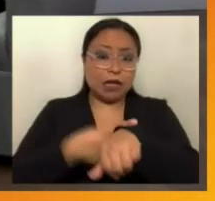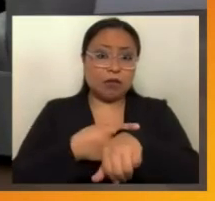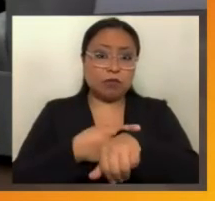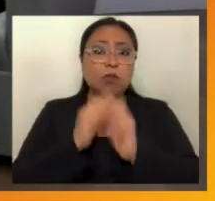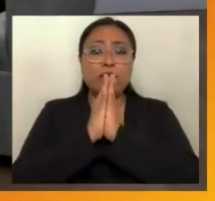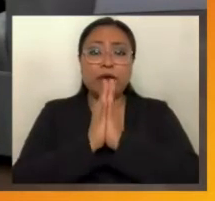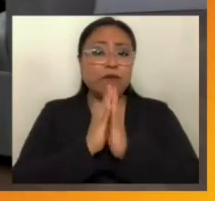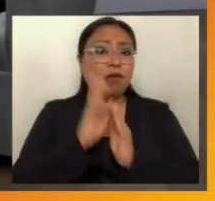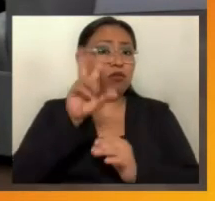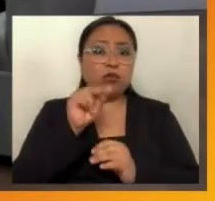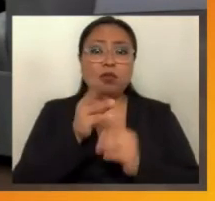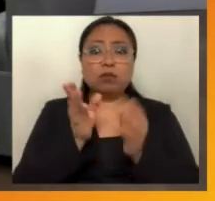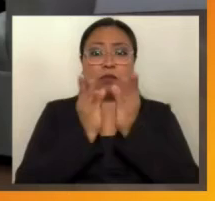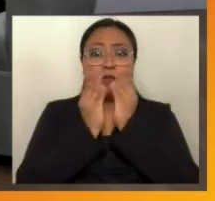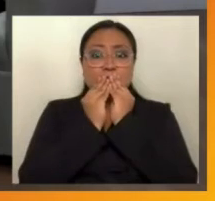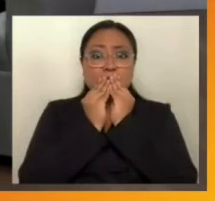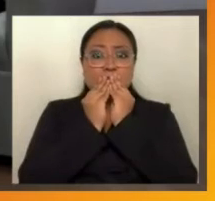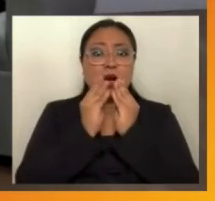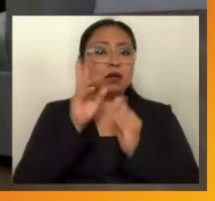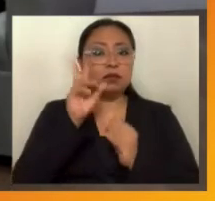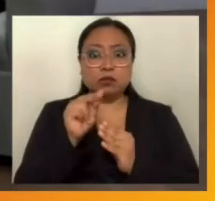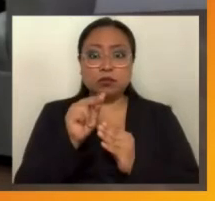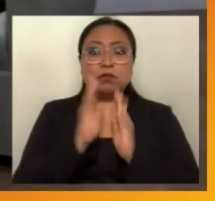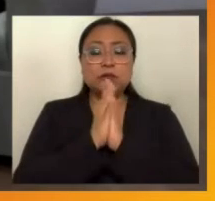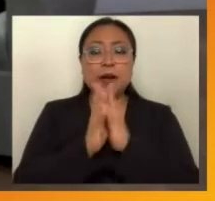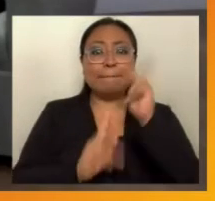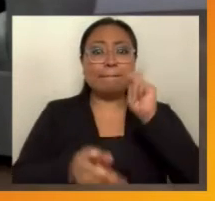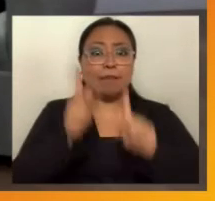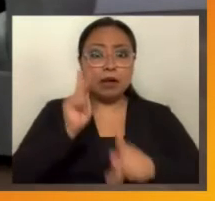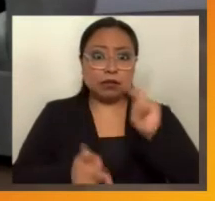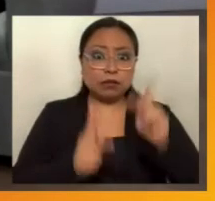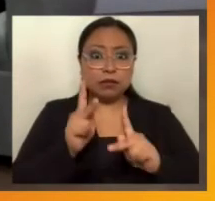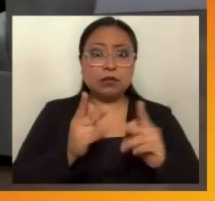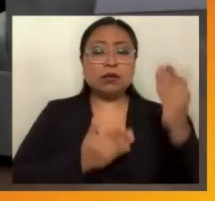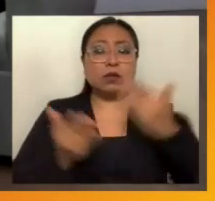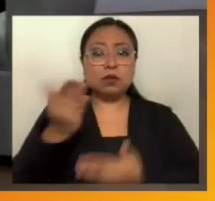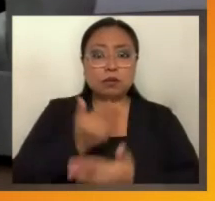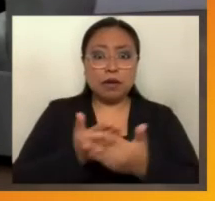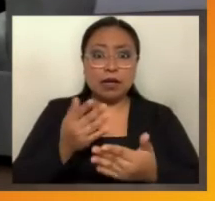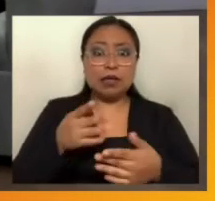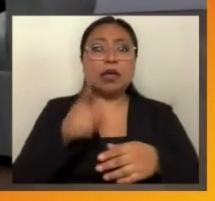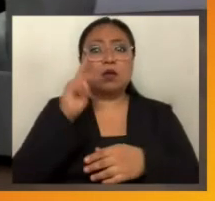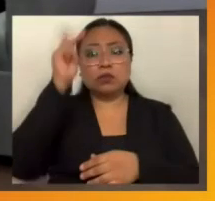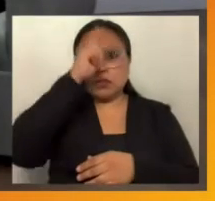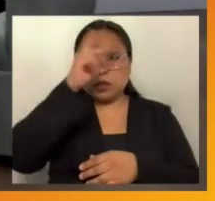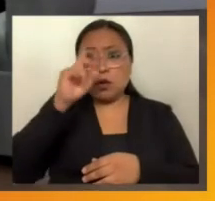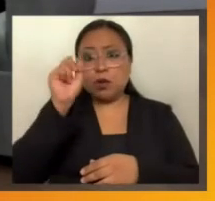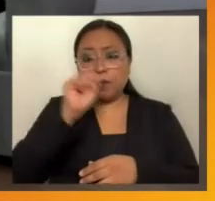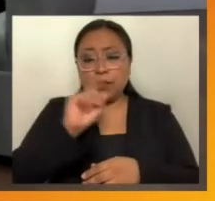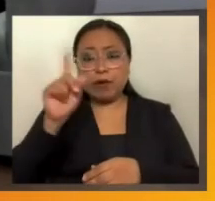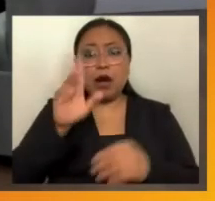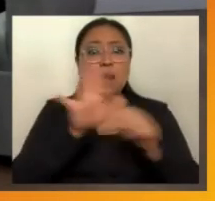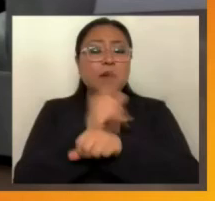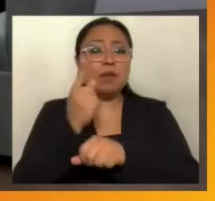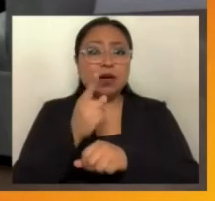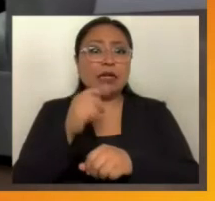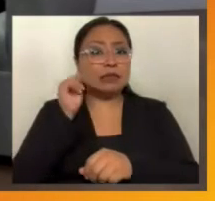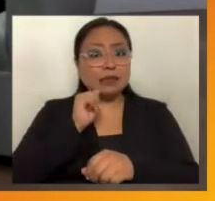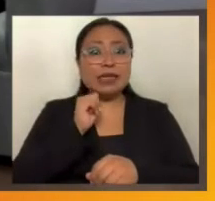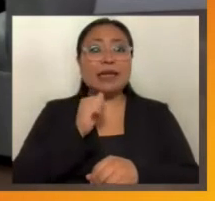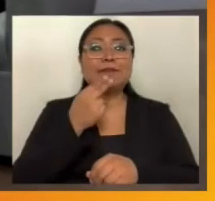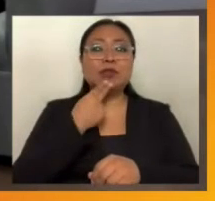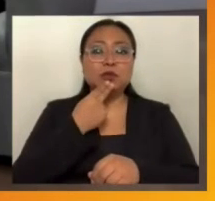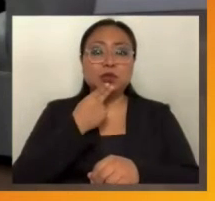sus hermanos, que lo vean con alguna persona que sepa del tema, porque siempre sirve hablarlo, siempre